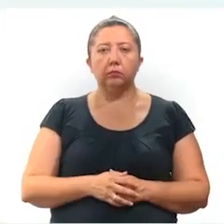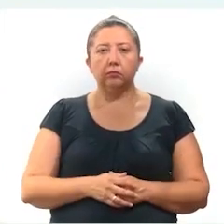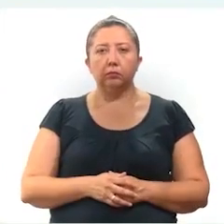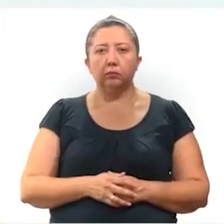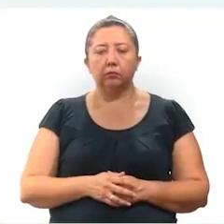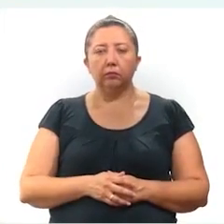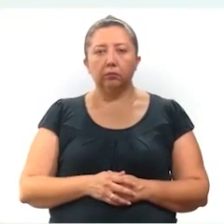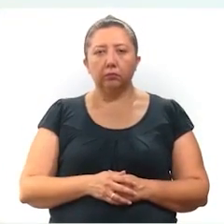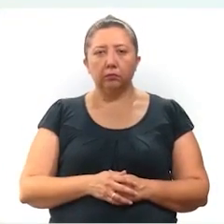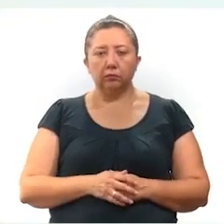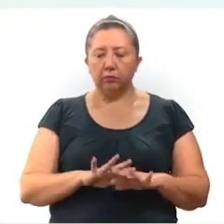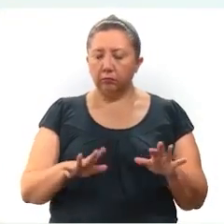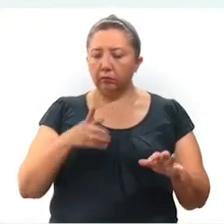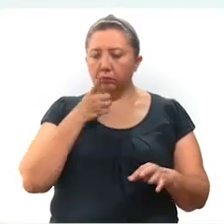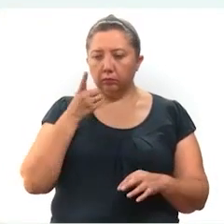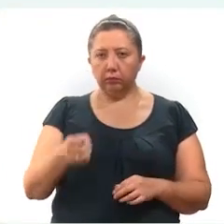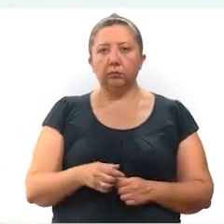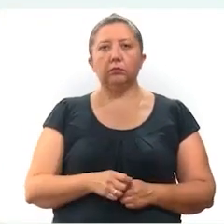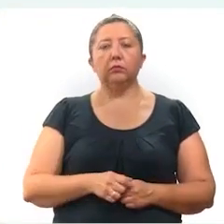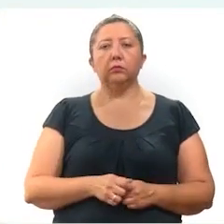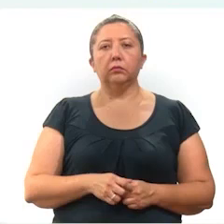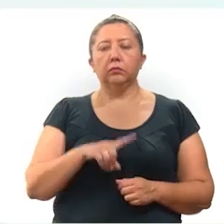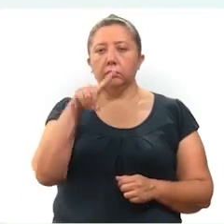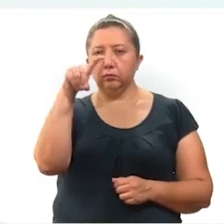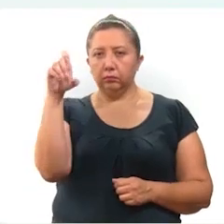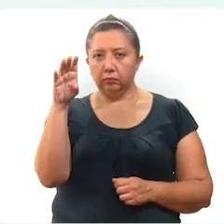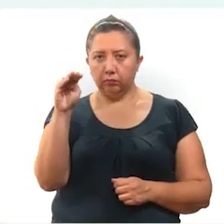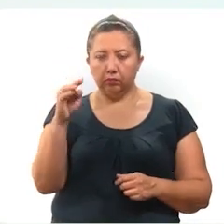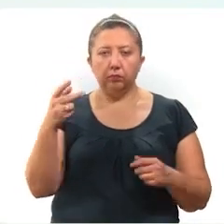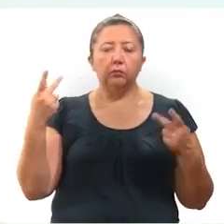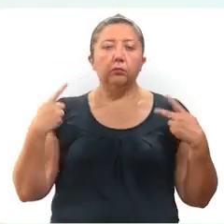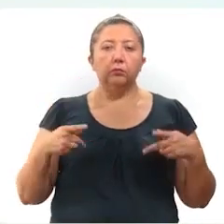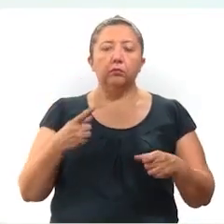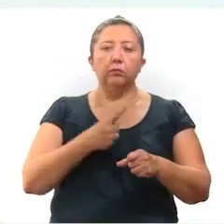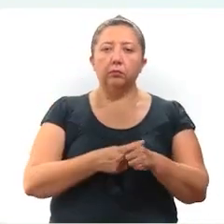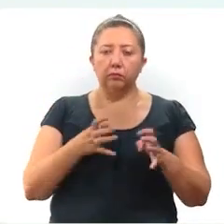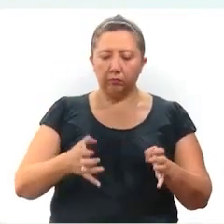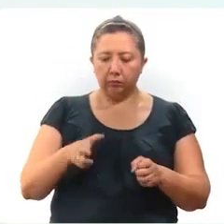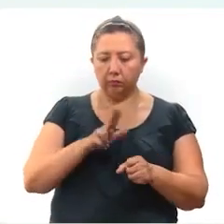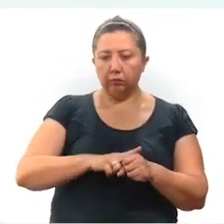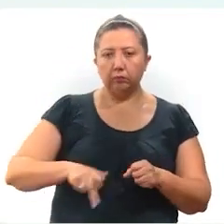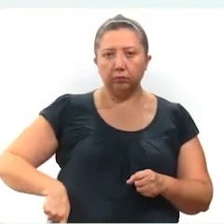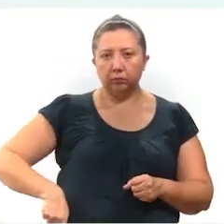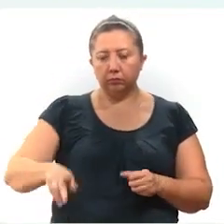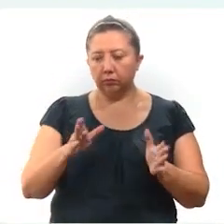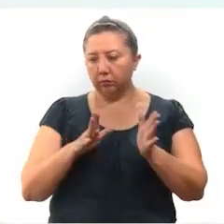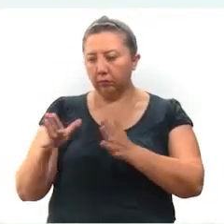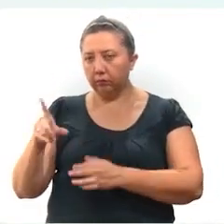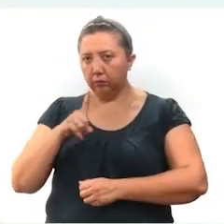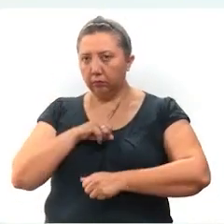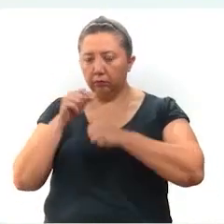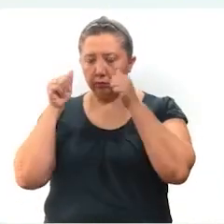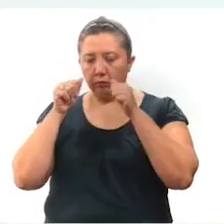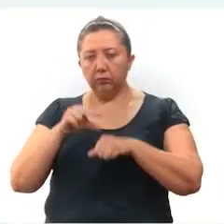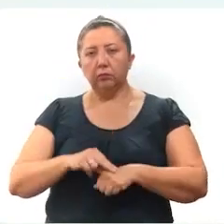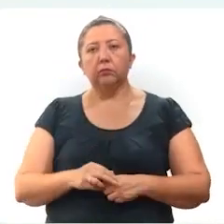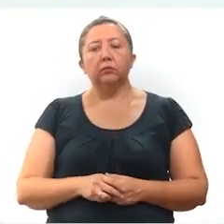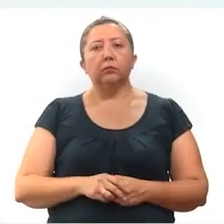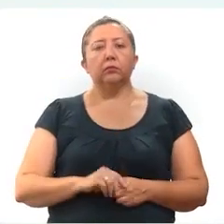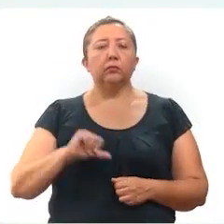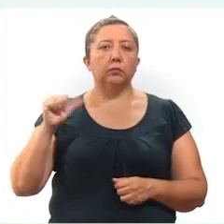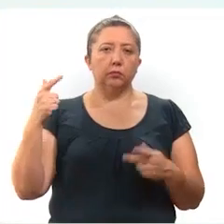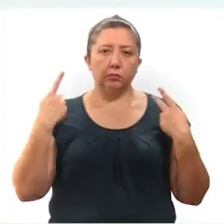síntomas leves. Como ya se mencionó, 190 de los casos positivos están en hospitales públicos y en aislamiento